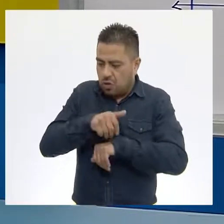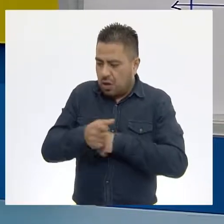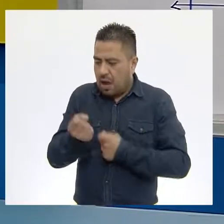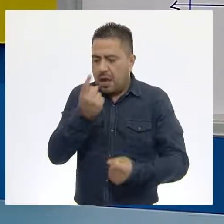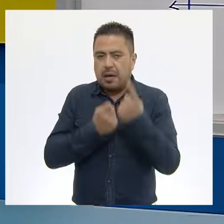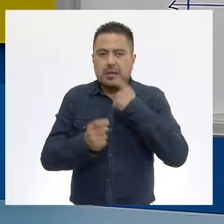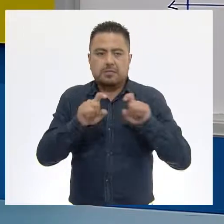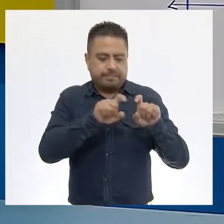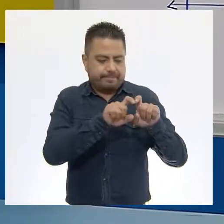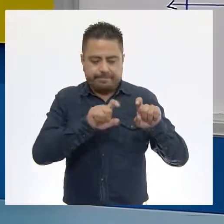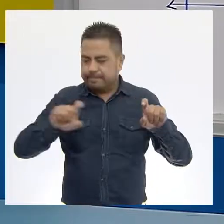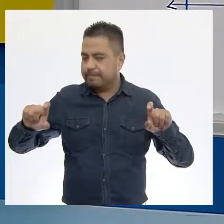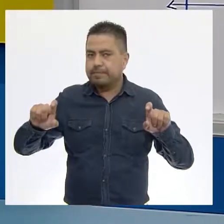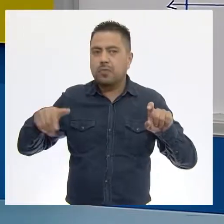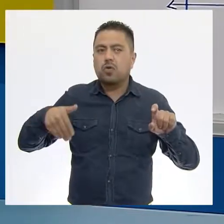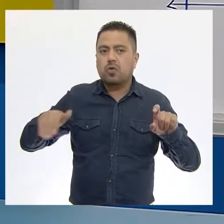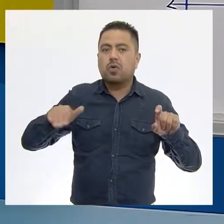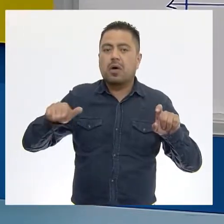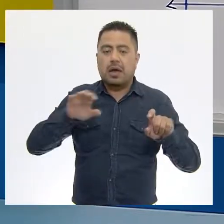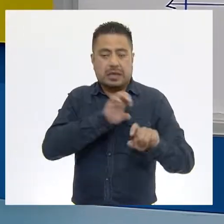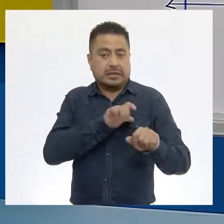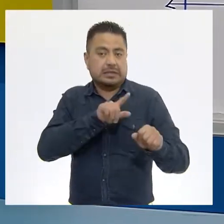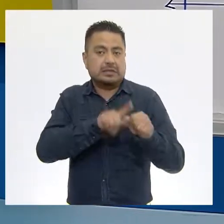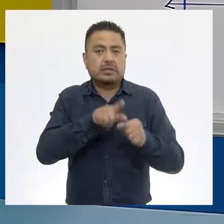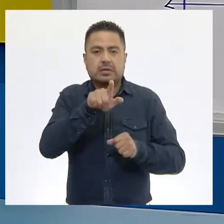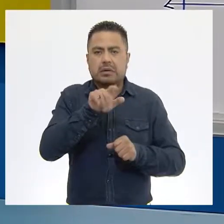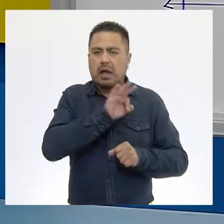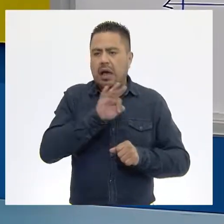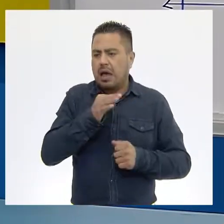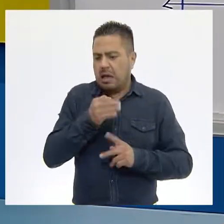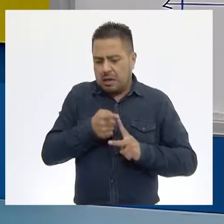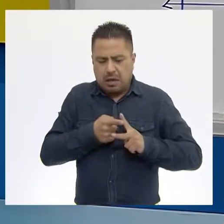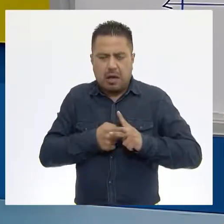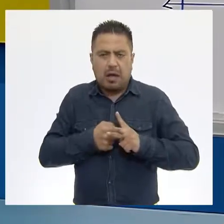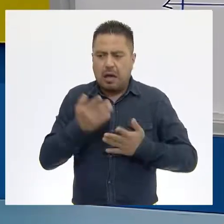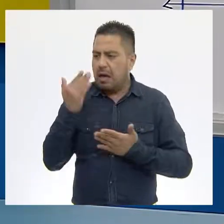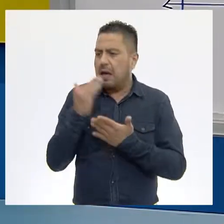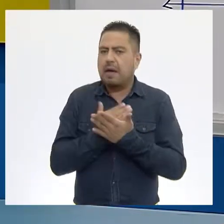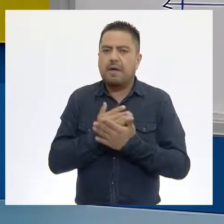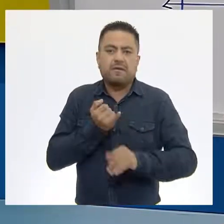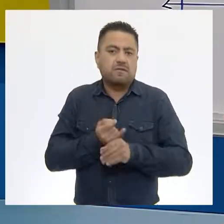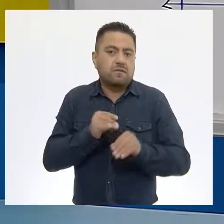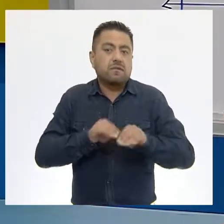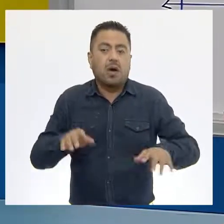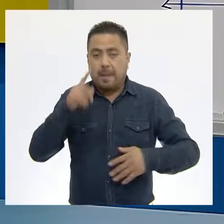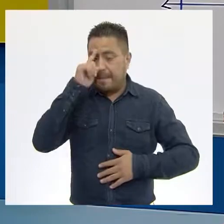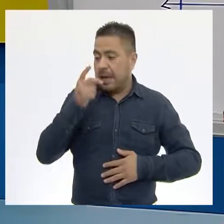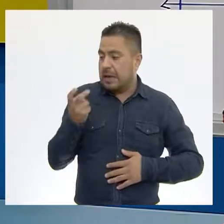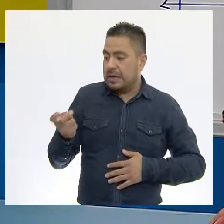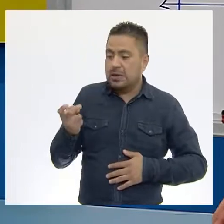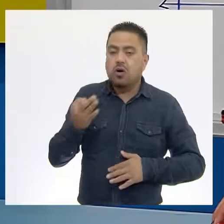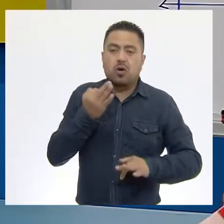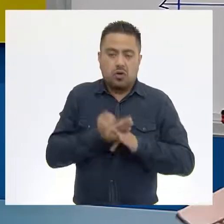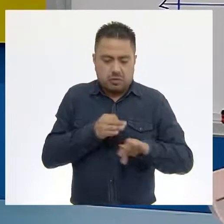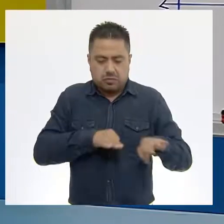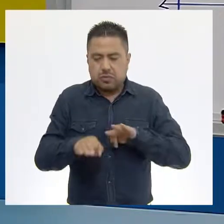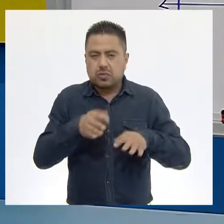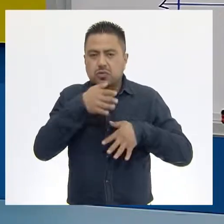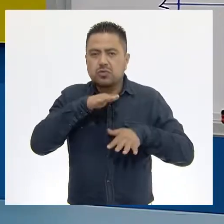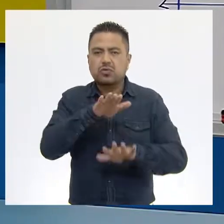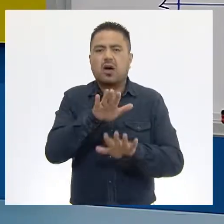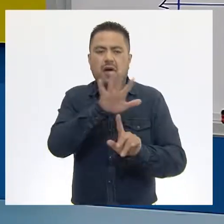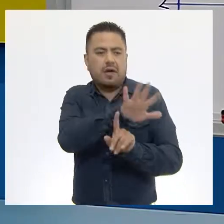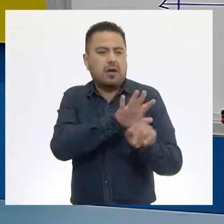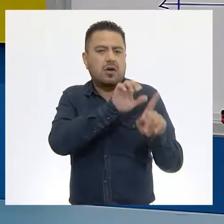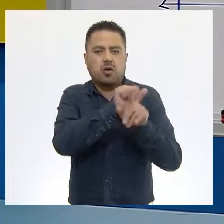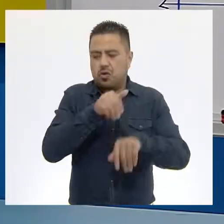en la recta numérica, especialmente si contamos con poca información. Para esto vamos a trabajar sobre el